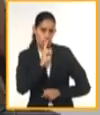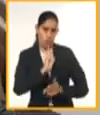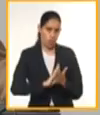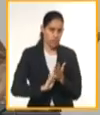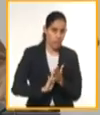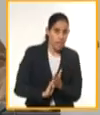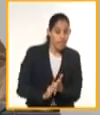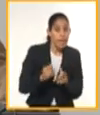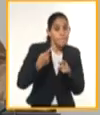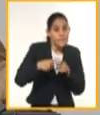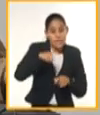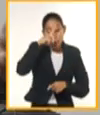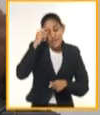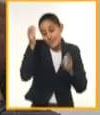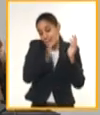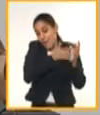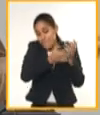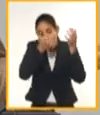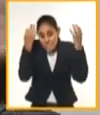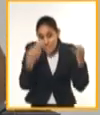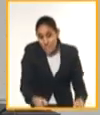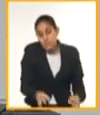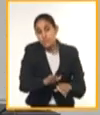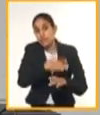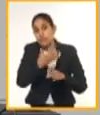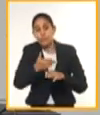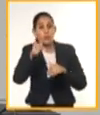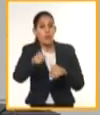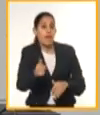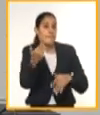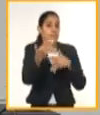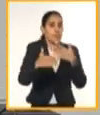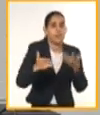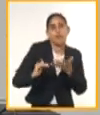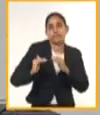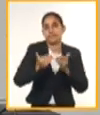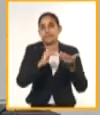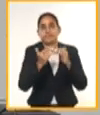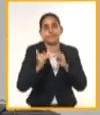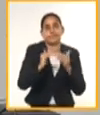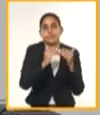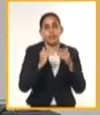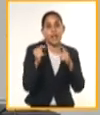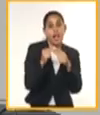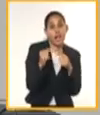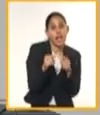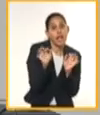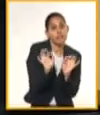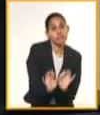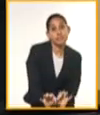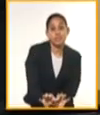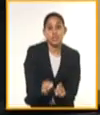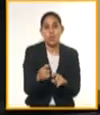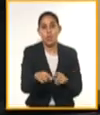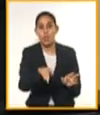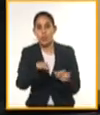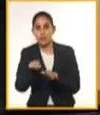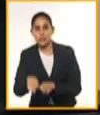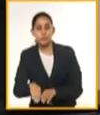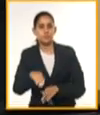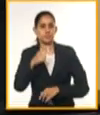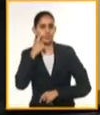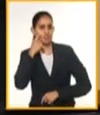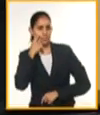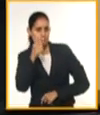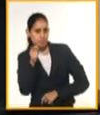partir de ahí se formó toda la atmósfera. Hay otros elementos dentro del gobierno de Estados Unidos que sí quedaron apartados. Bueno, vi a un Marco Rubio ahí medio